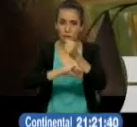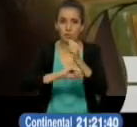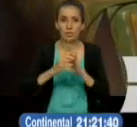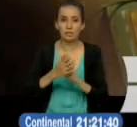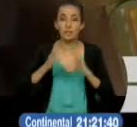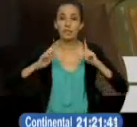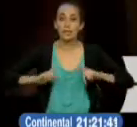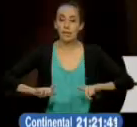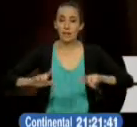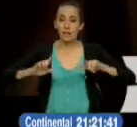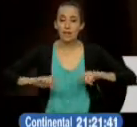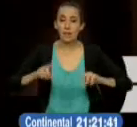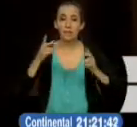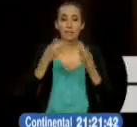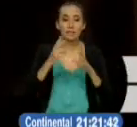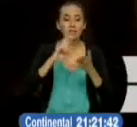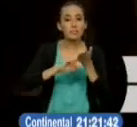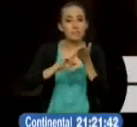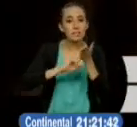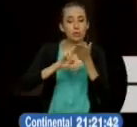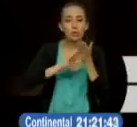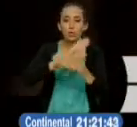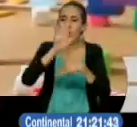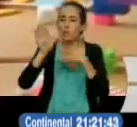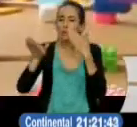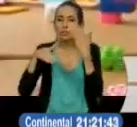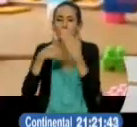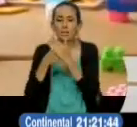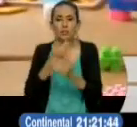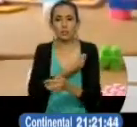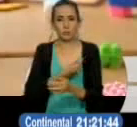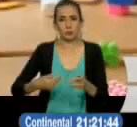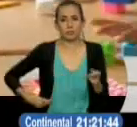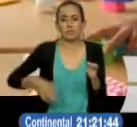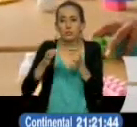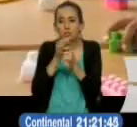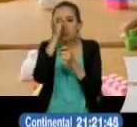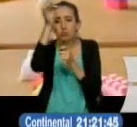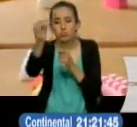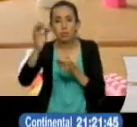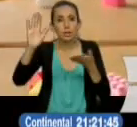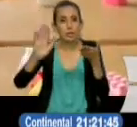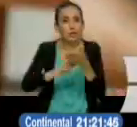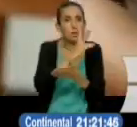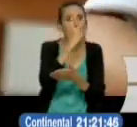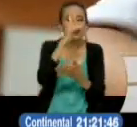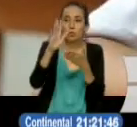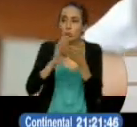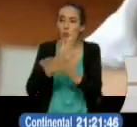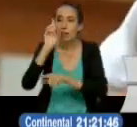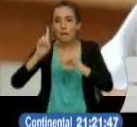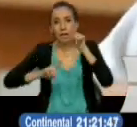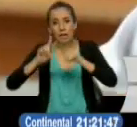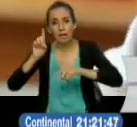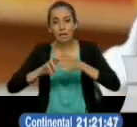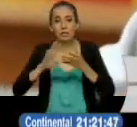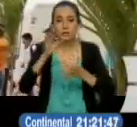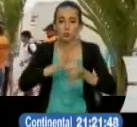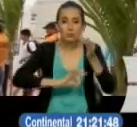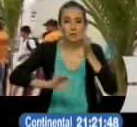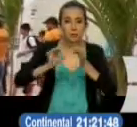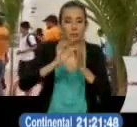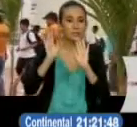los presidentes de los gobiernos parroquiales del país, donde se abordó el cierre de escuelas en las áreas rurales y que en algunos casos no fueron